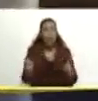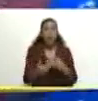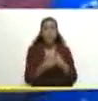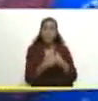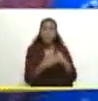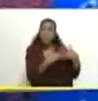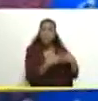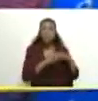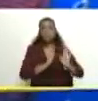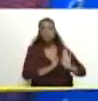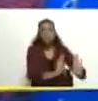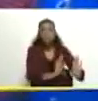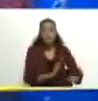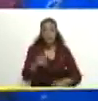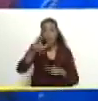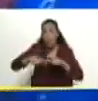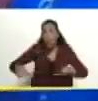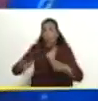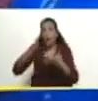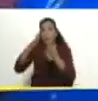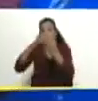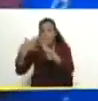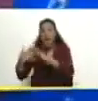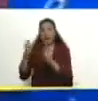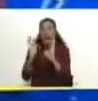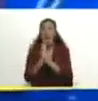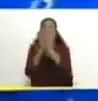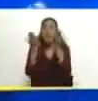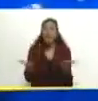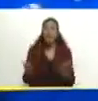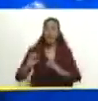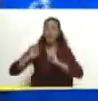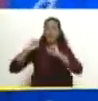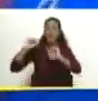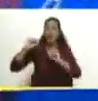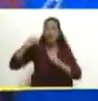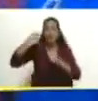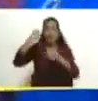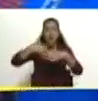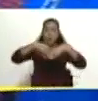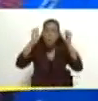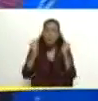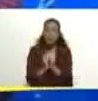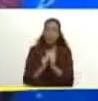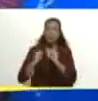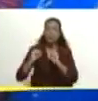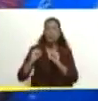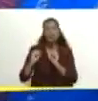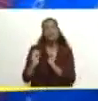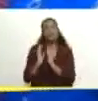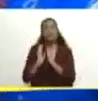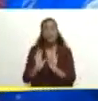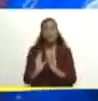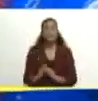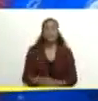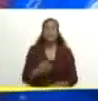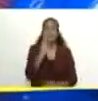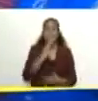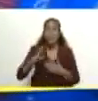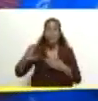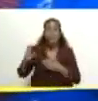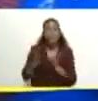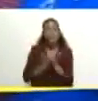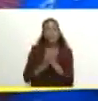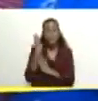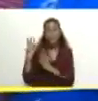Desde acá, presidente, desde Brasil, desde la Cumaná rebelde y victoriosa, ratificamos nuestra voluntad de lucha y nuestro compromiso de